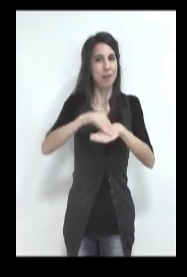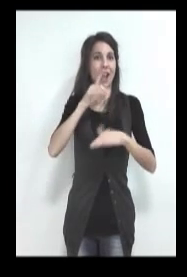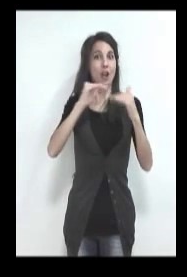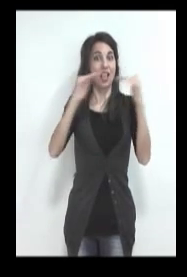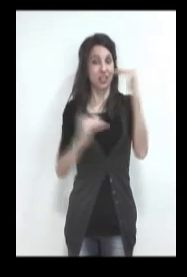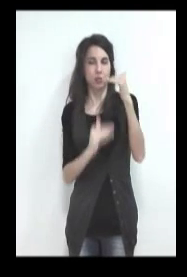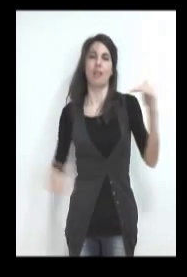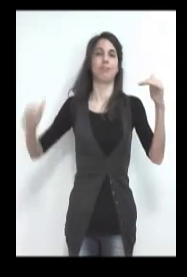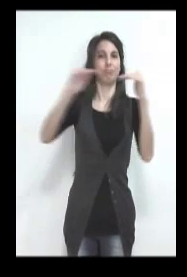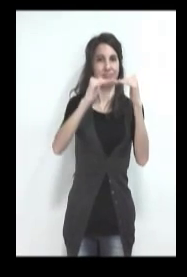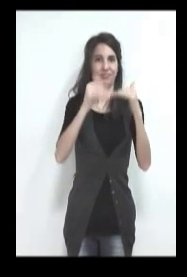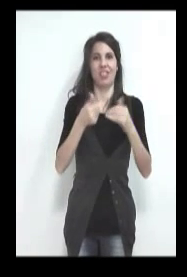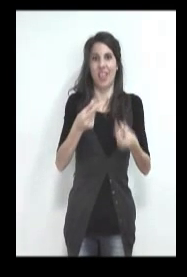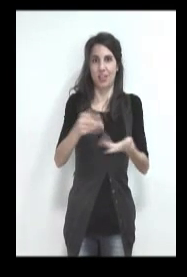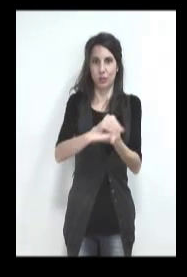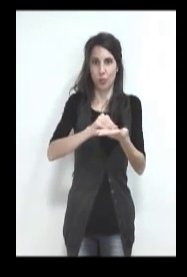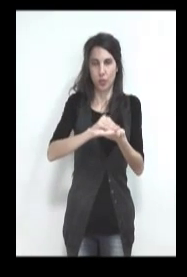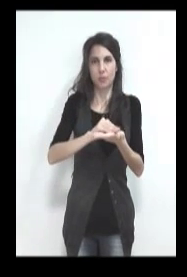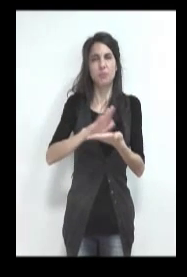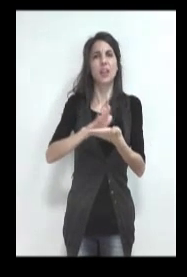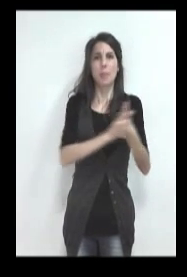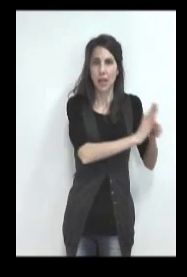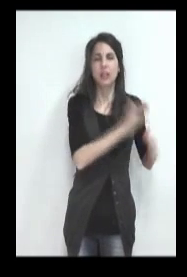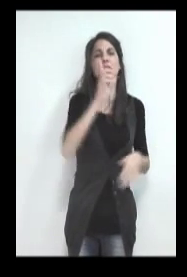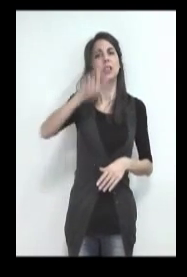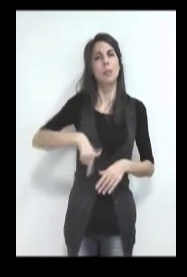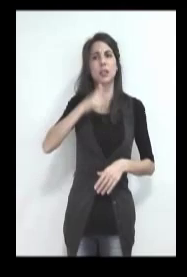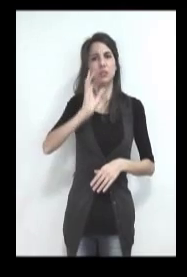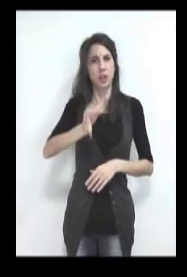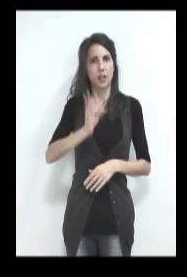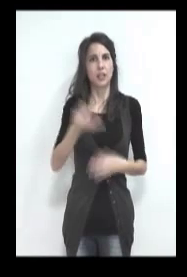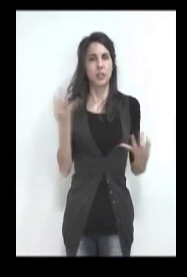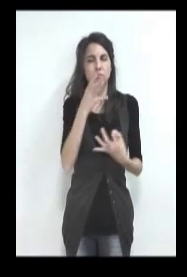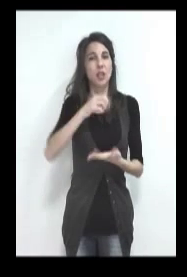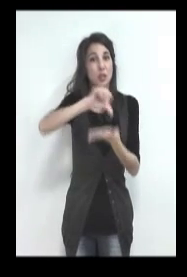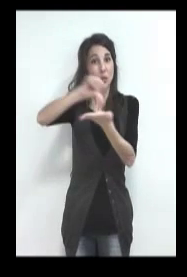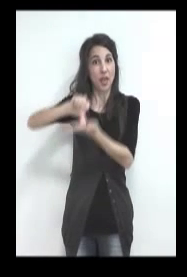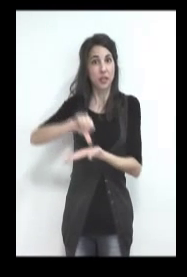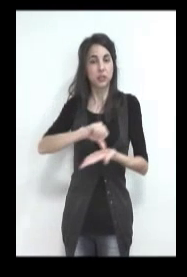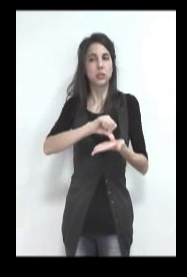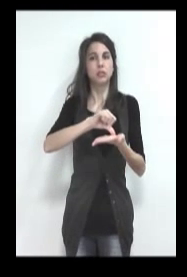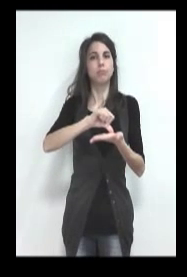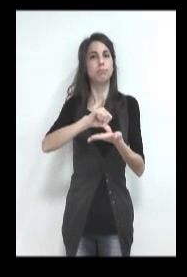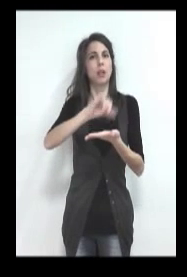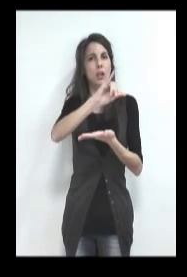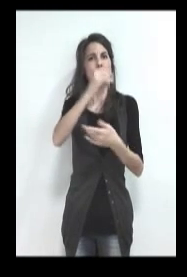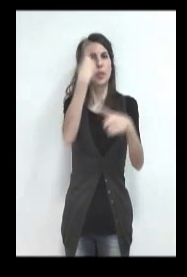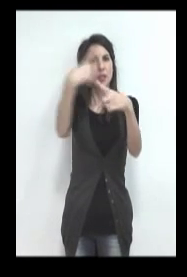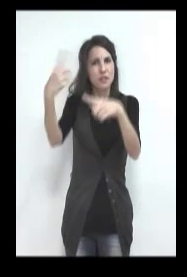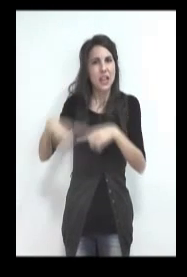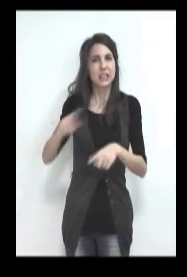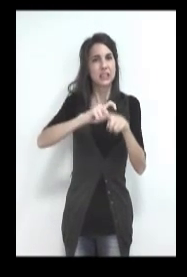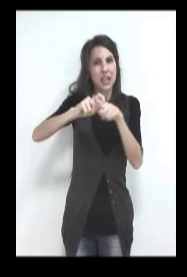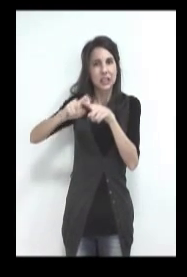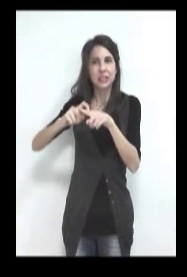Aparte, también es verdad que las ciudades tienen diferentes